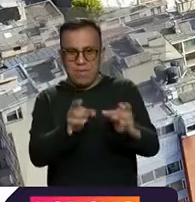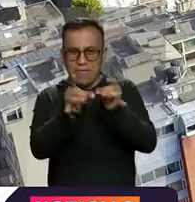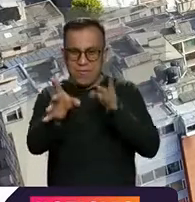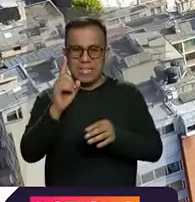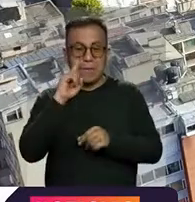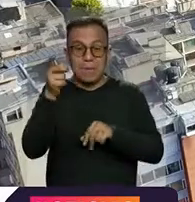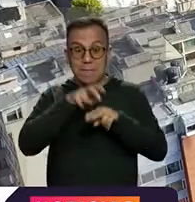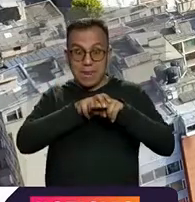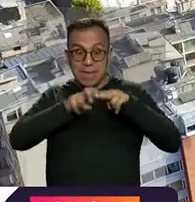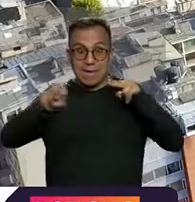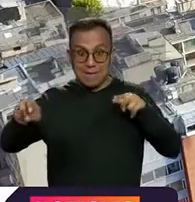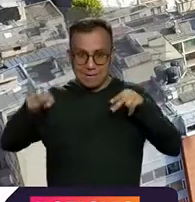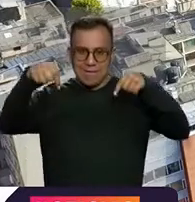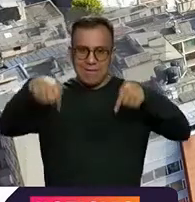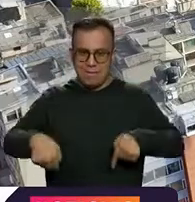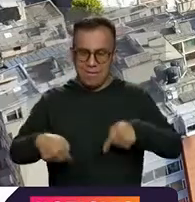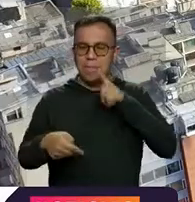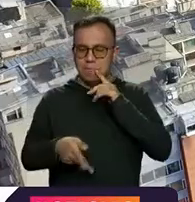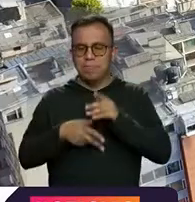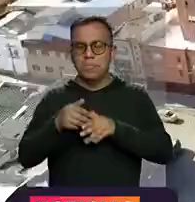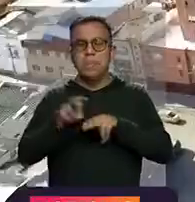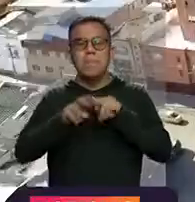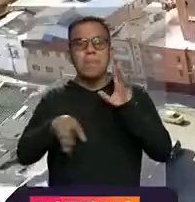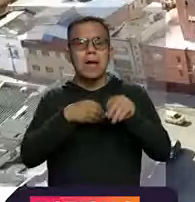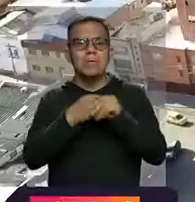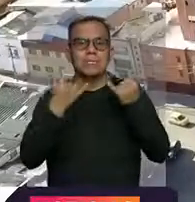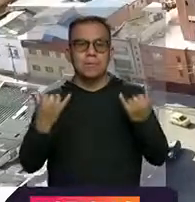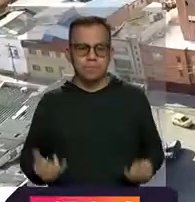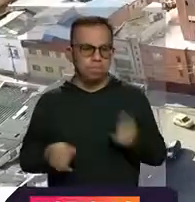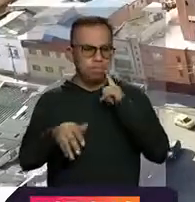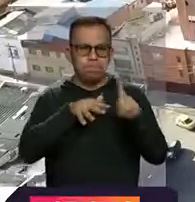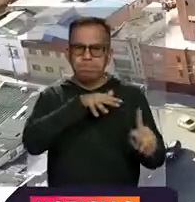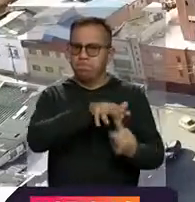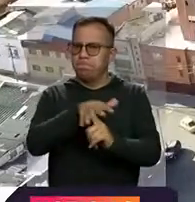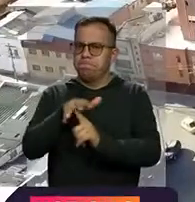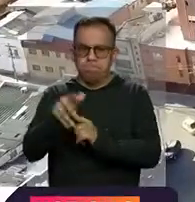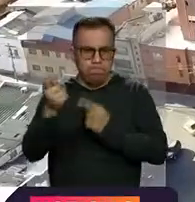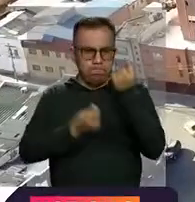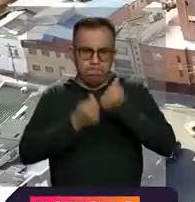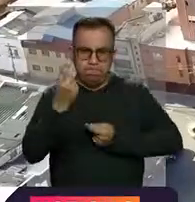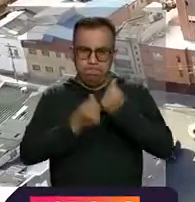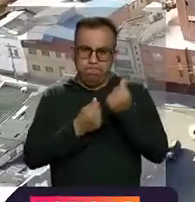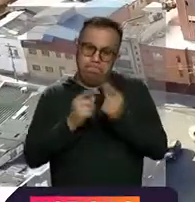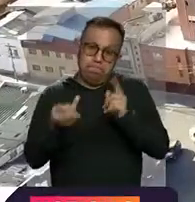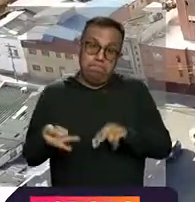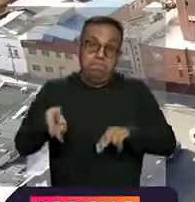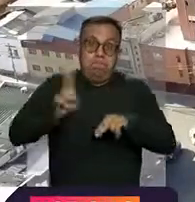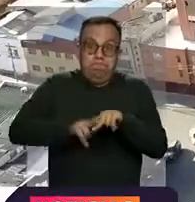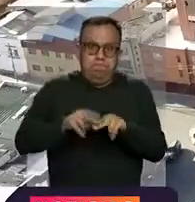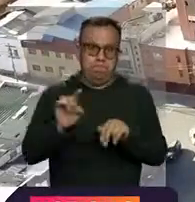la primera línea del metro y tampoco se generará afectaciones económicas por sobrecostos.